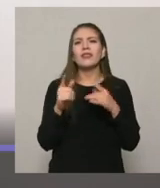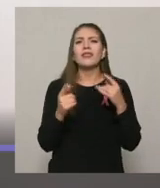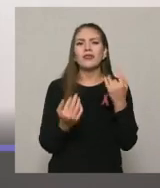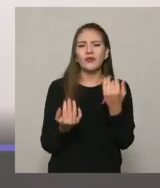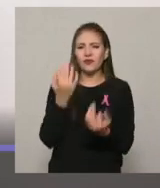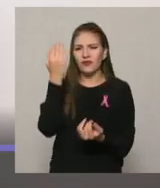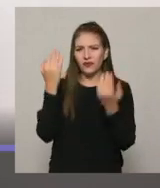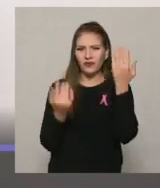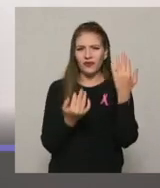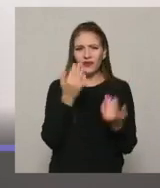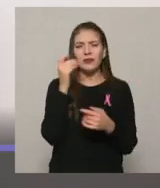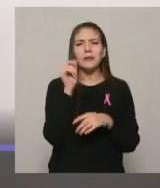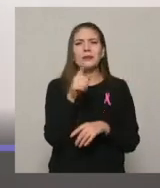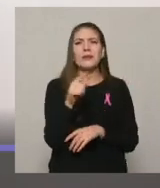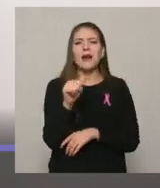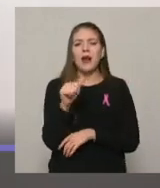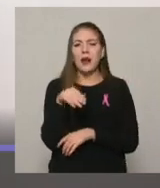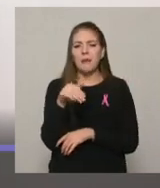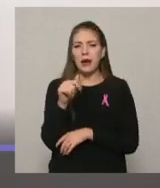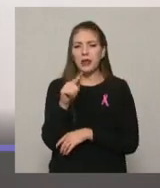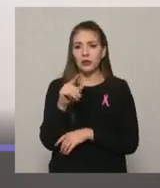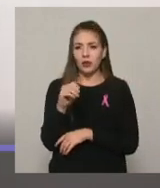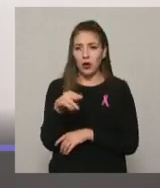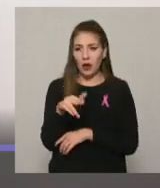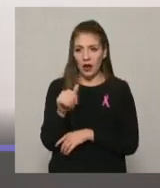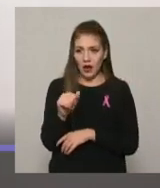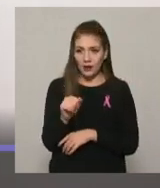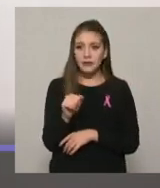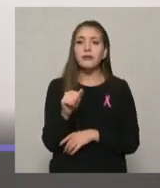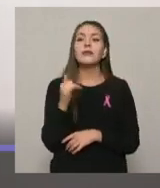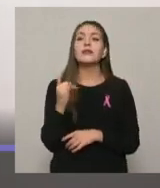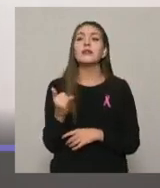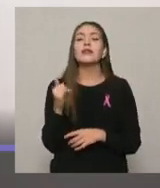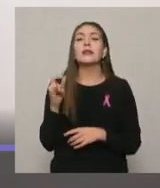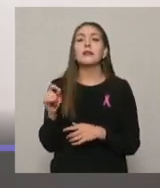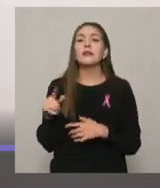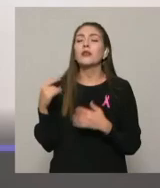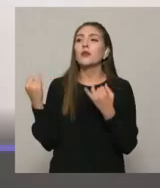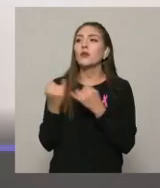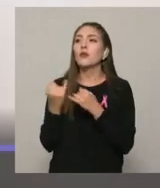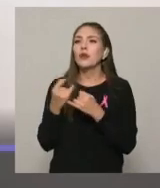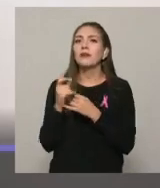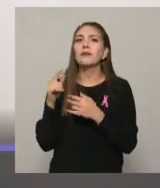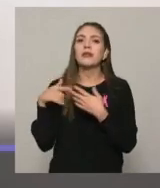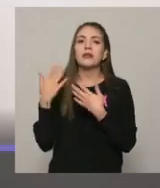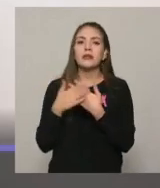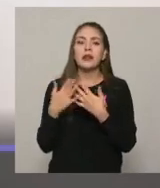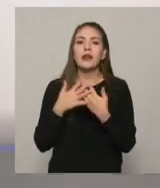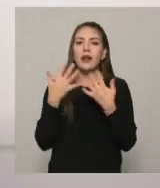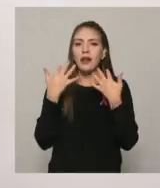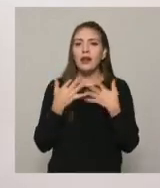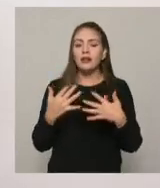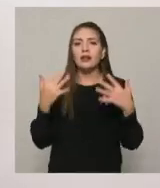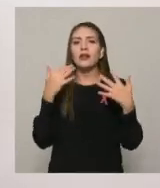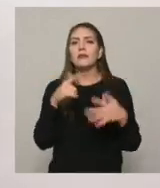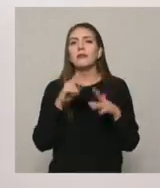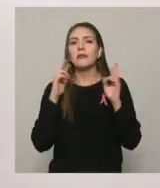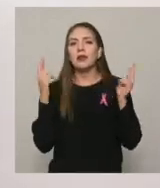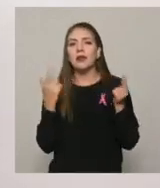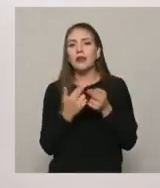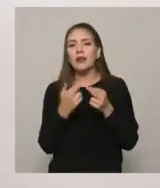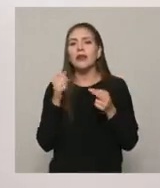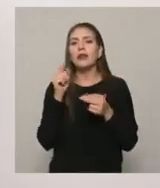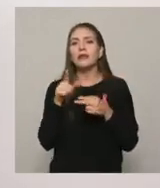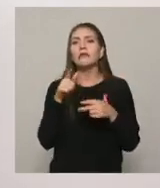Amazonas y lo conectas con el hecho de que viene la Asamblea General de Naciones Unidas y que se va a hablar del tema de cambio climático, toma